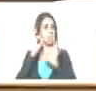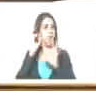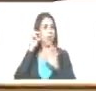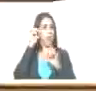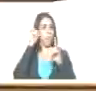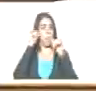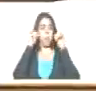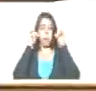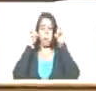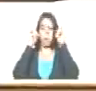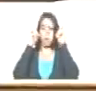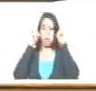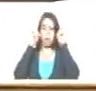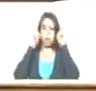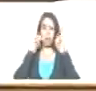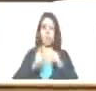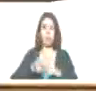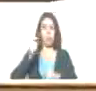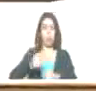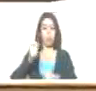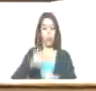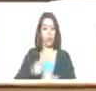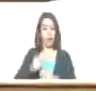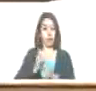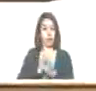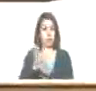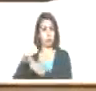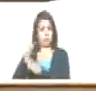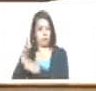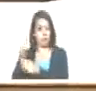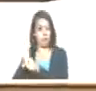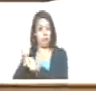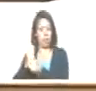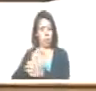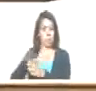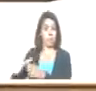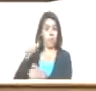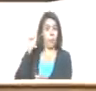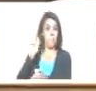si un juez se desvía, que si un fiscal se desvía de su función, va preso.